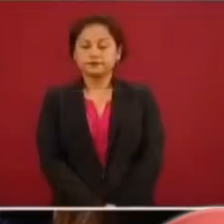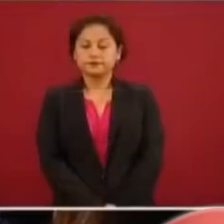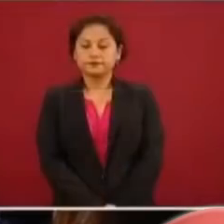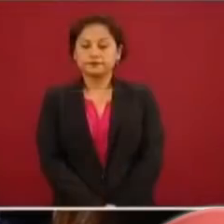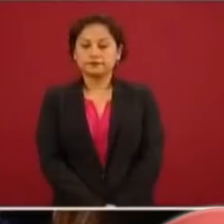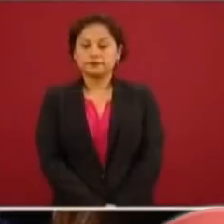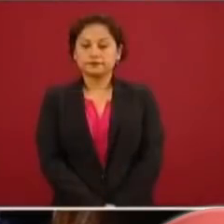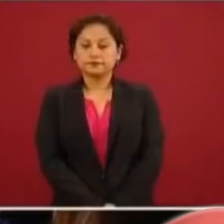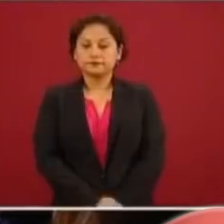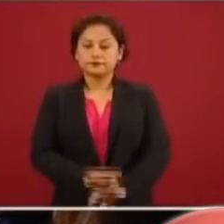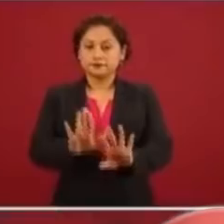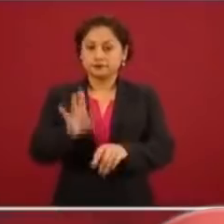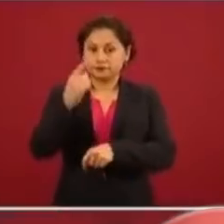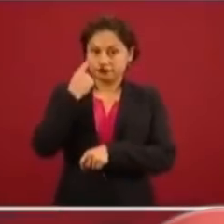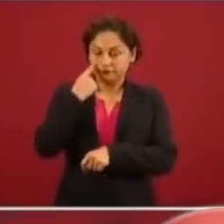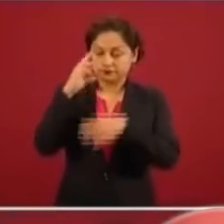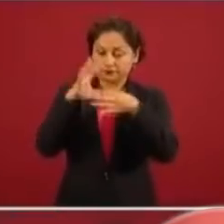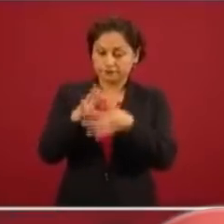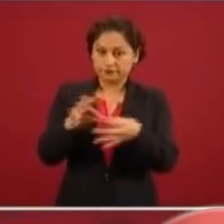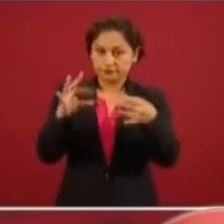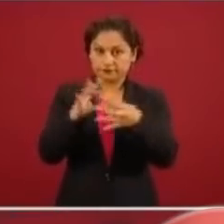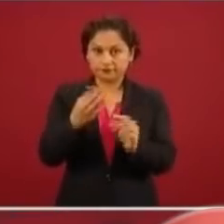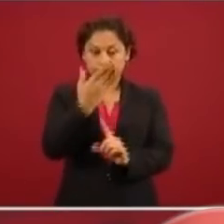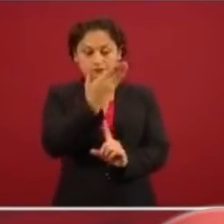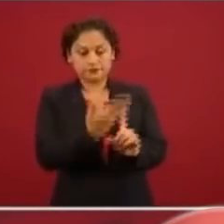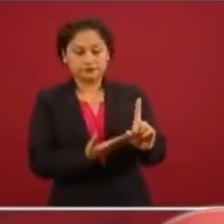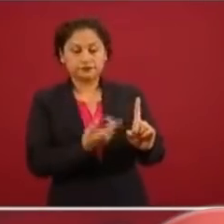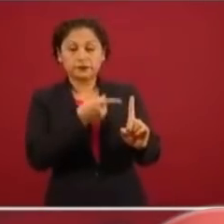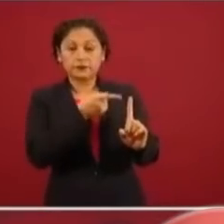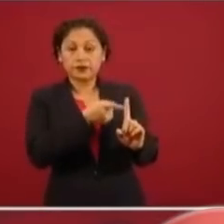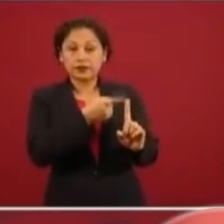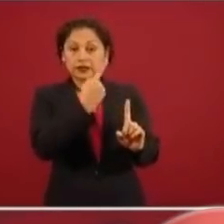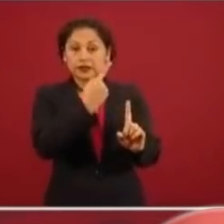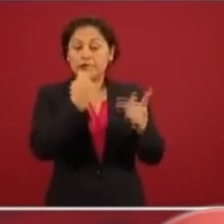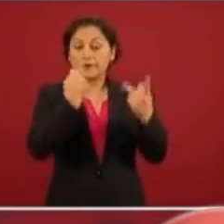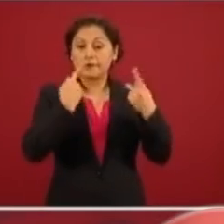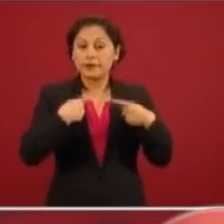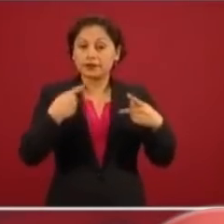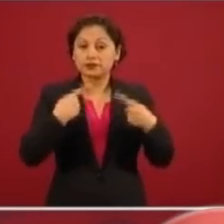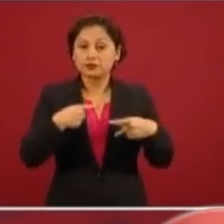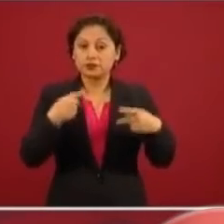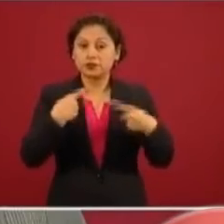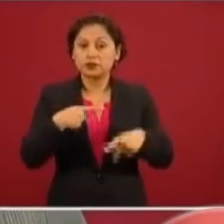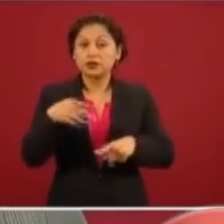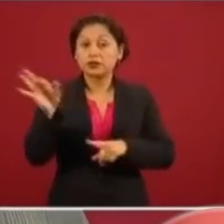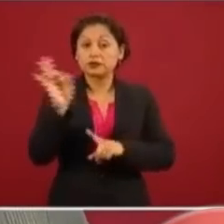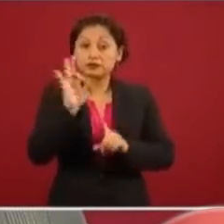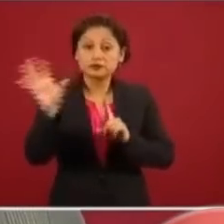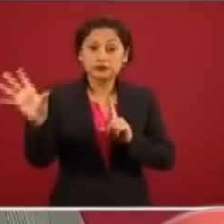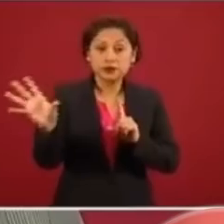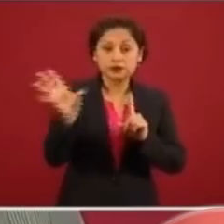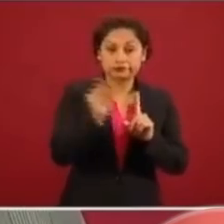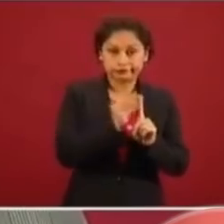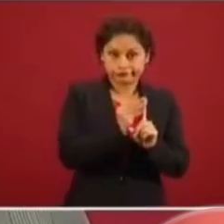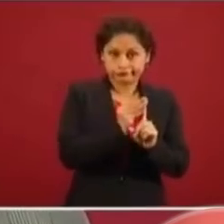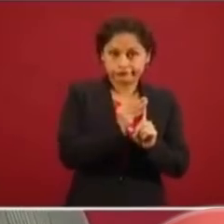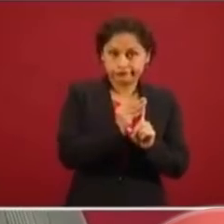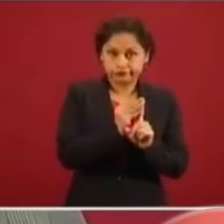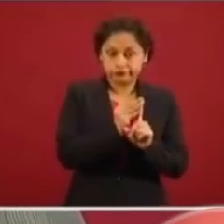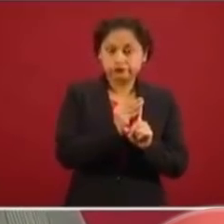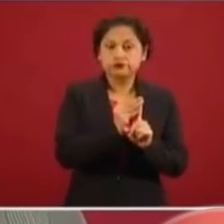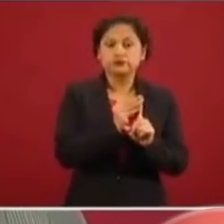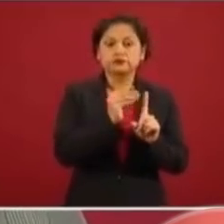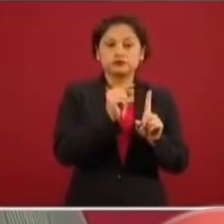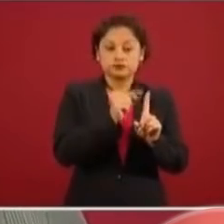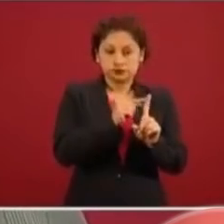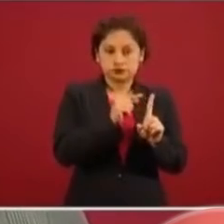paréntesis, el individuo, no es paciente, que captó el virus, lo puede tener alejado